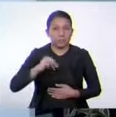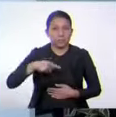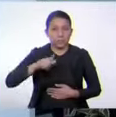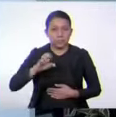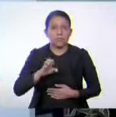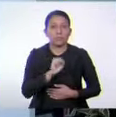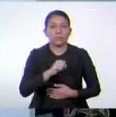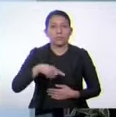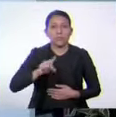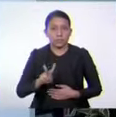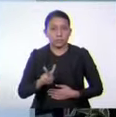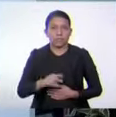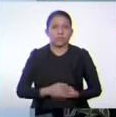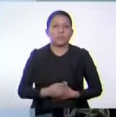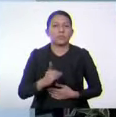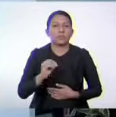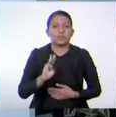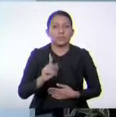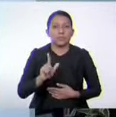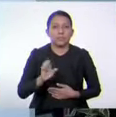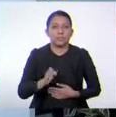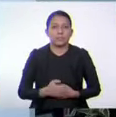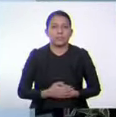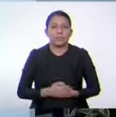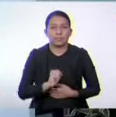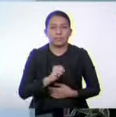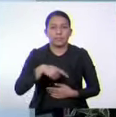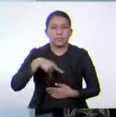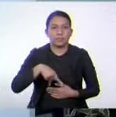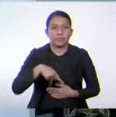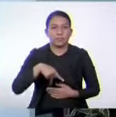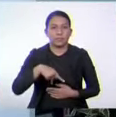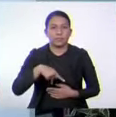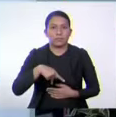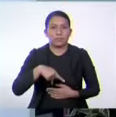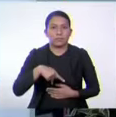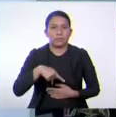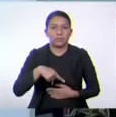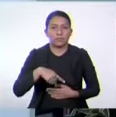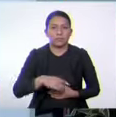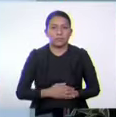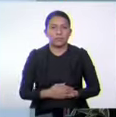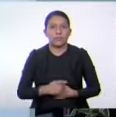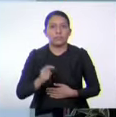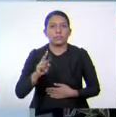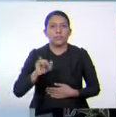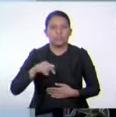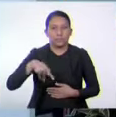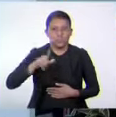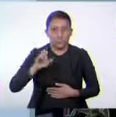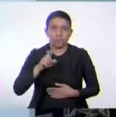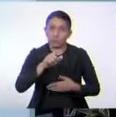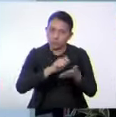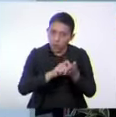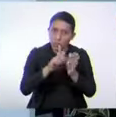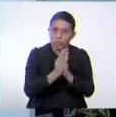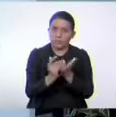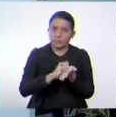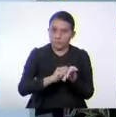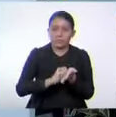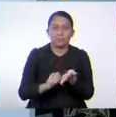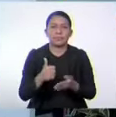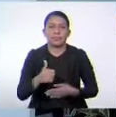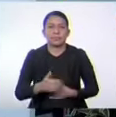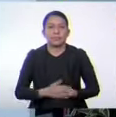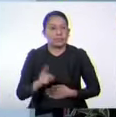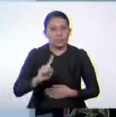sp2 para enlace doble y las sp para enlace triple. Anótalo en tu cuaderno. Eso